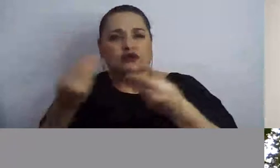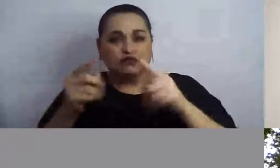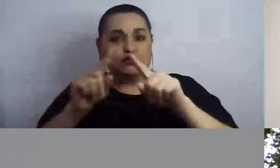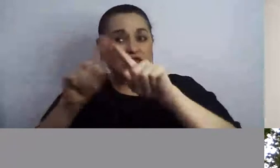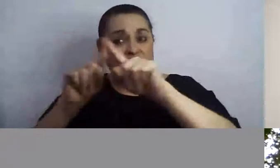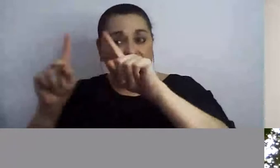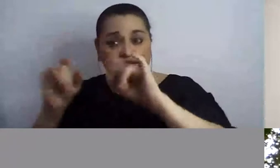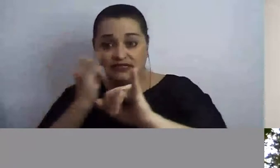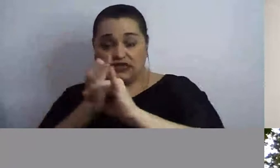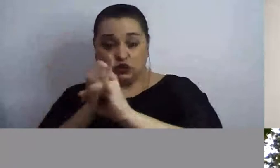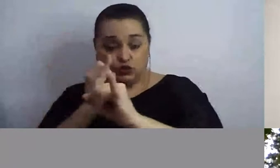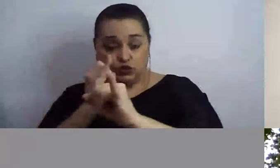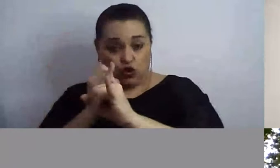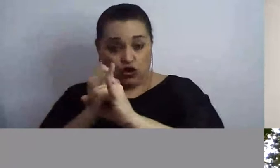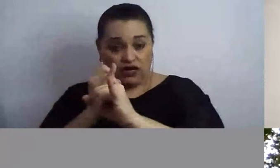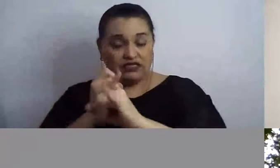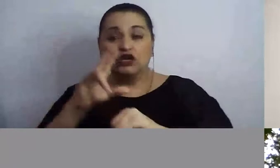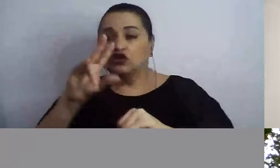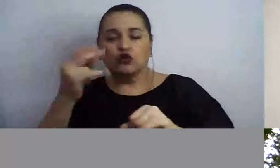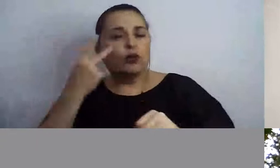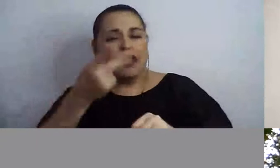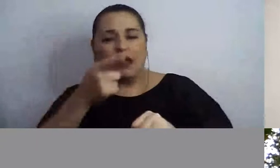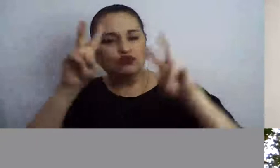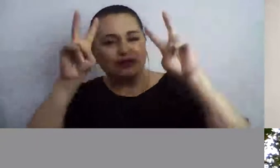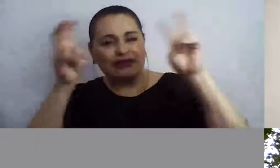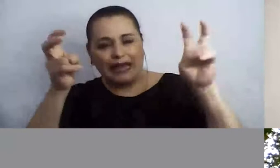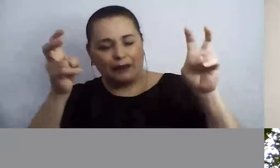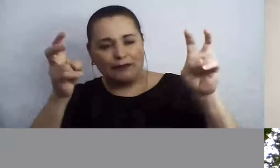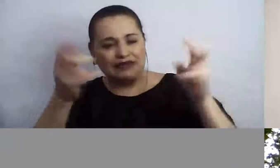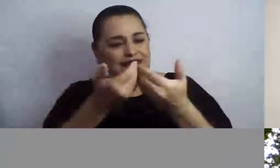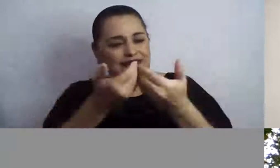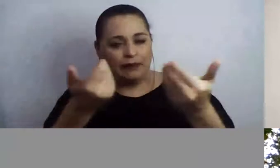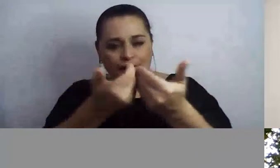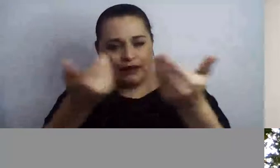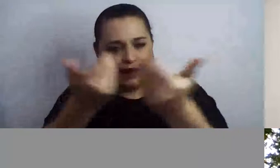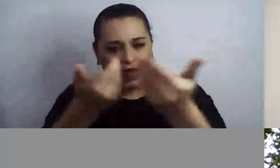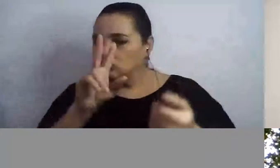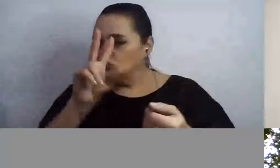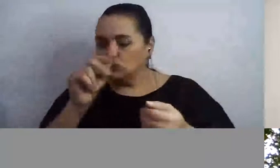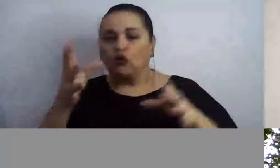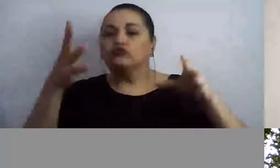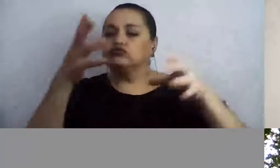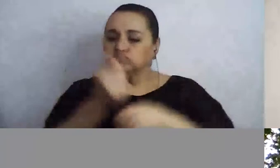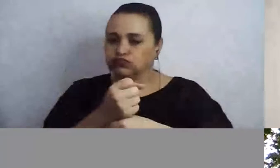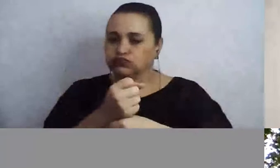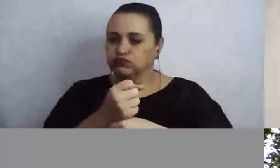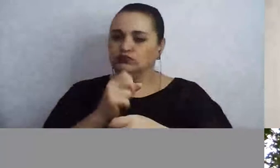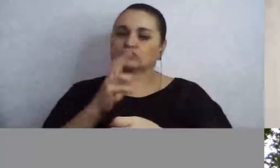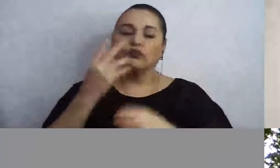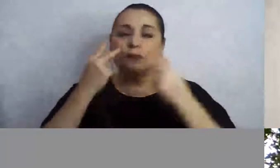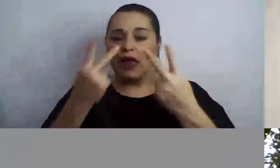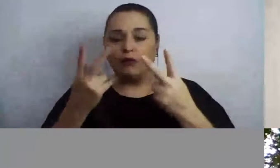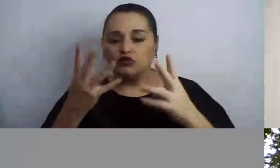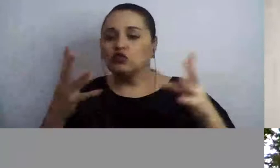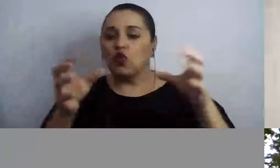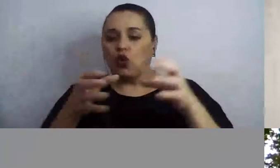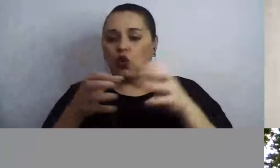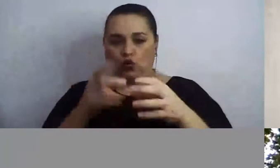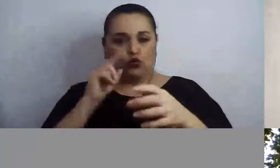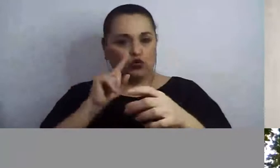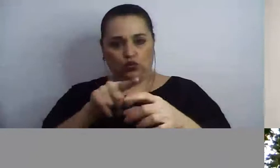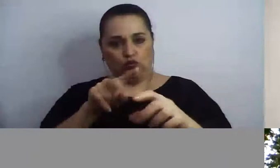instituciones no veamos estos temas de manera fragmentada sino que confluyamos en el abordaje de ellos es